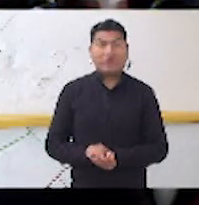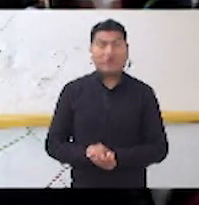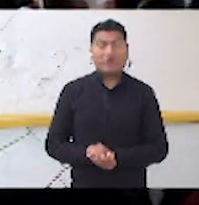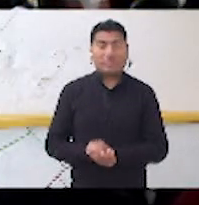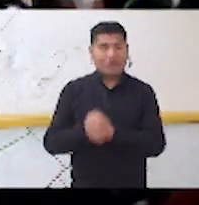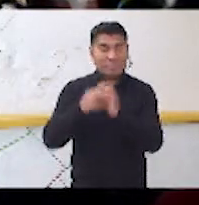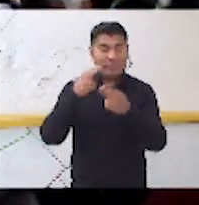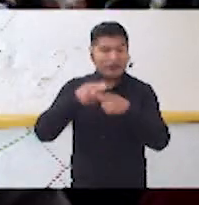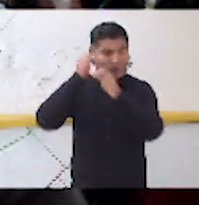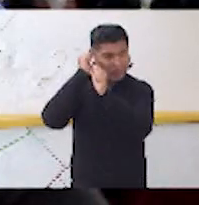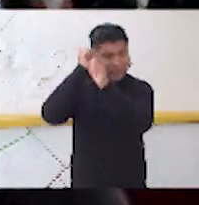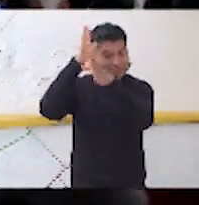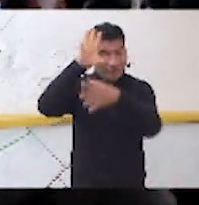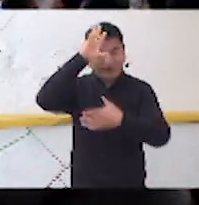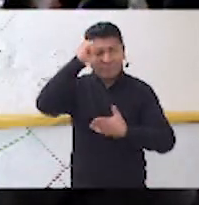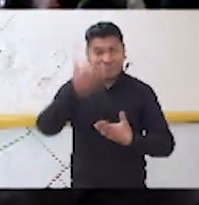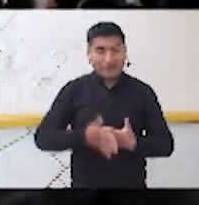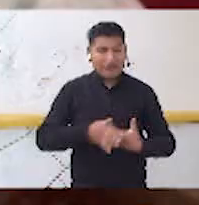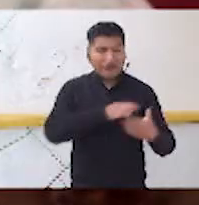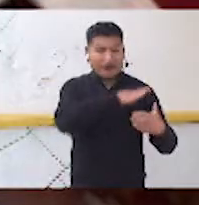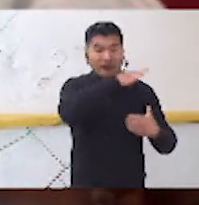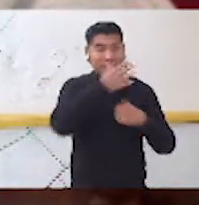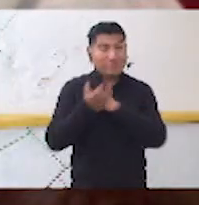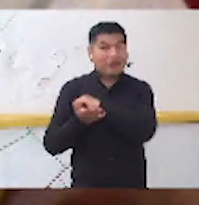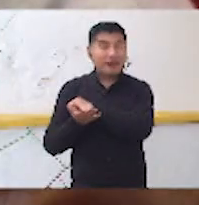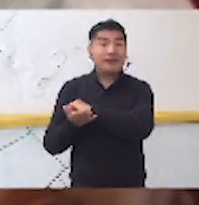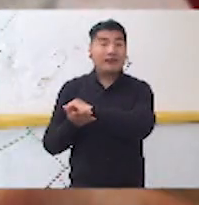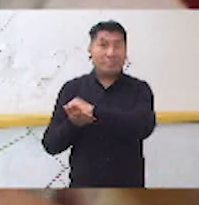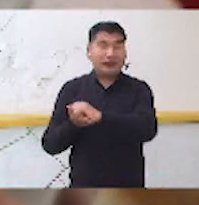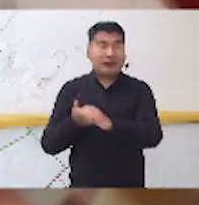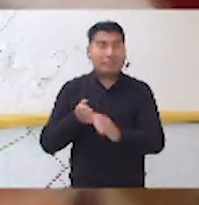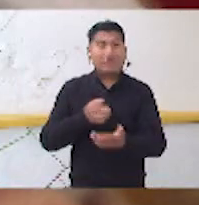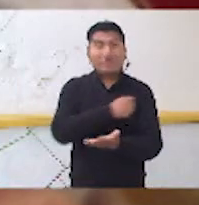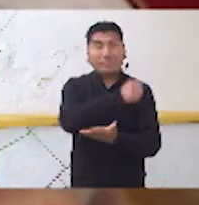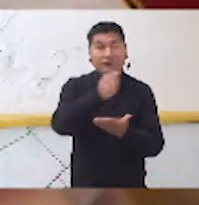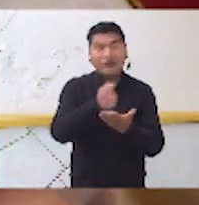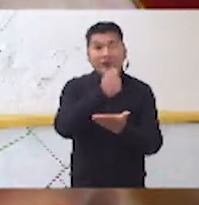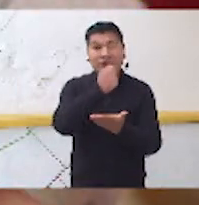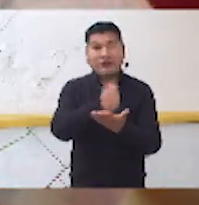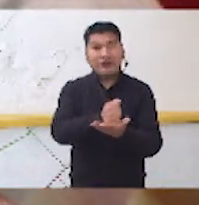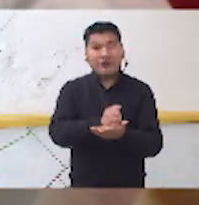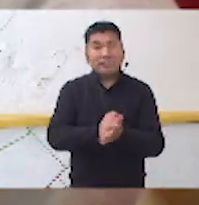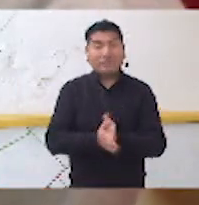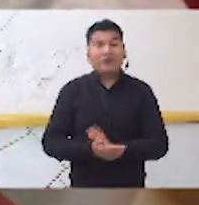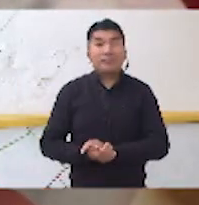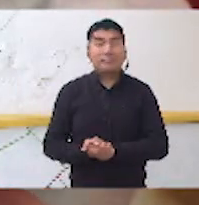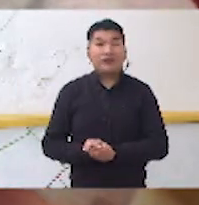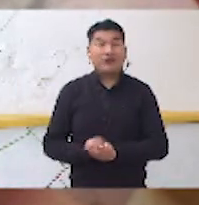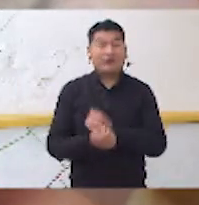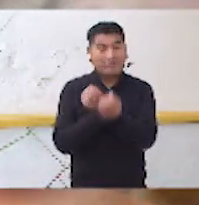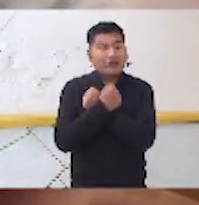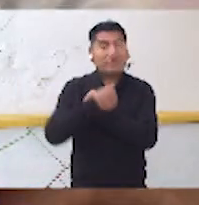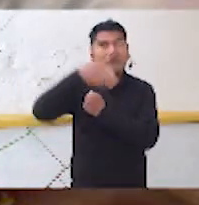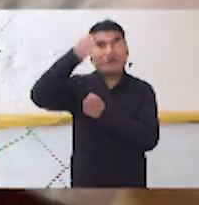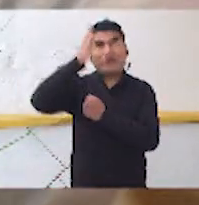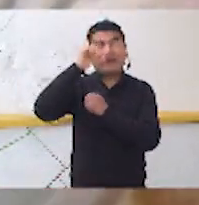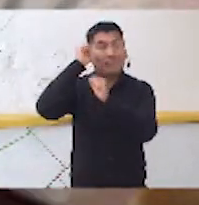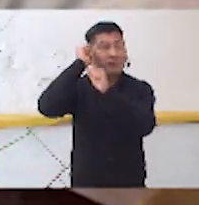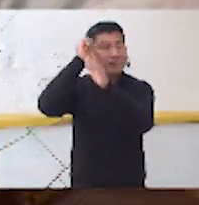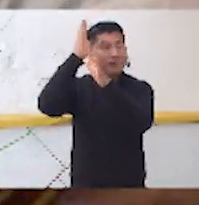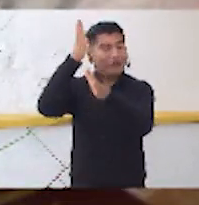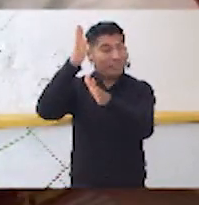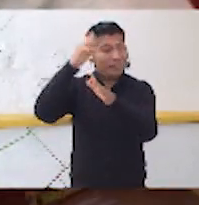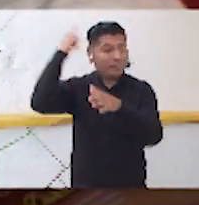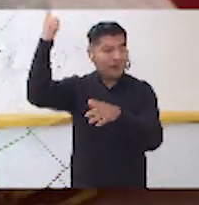En el nombre del Padre, del Hijo y del Espíritu Santo. Amén. El amor de Dios Padre,